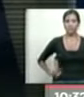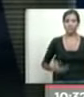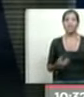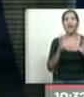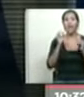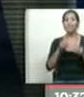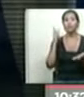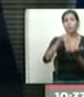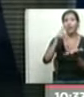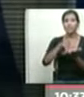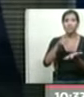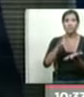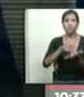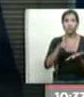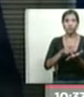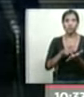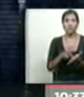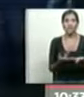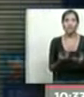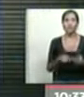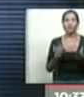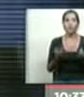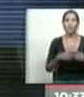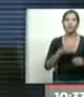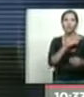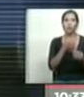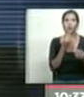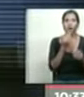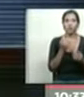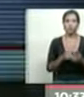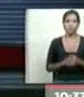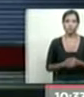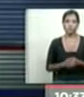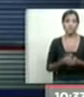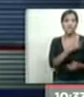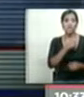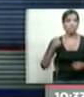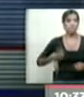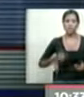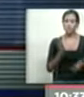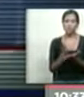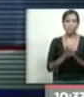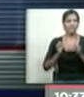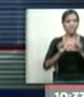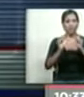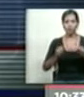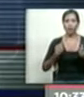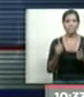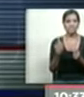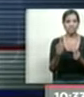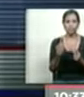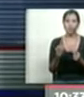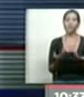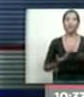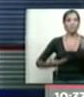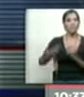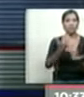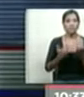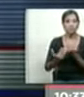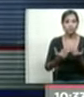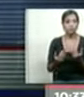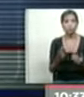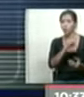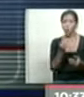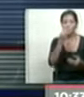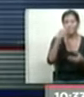directa en la creación orquestada de una autoridad dual. China siempre ha seguido el principio de no interferir en los asuntos internos de